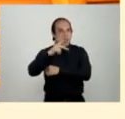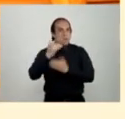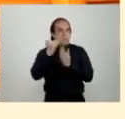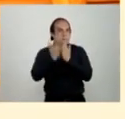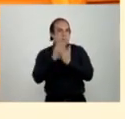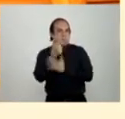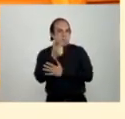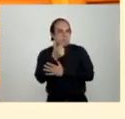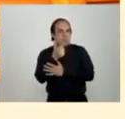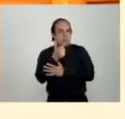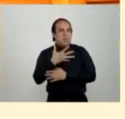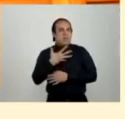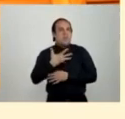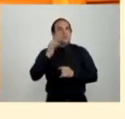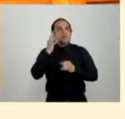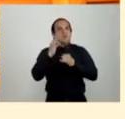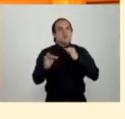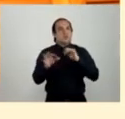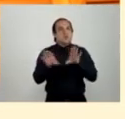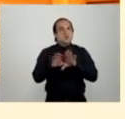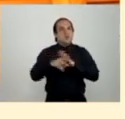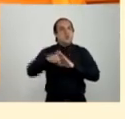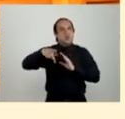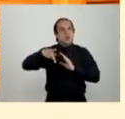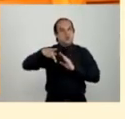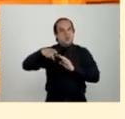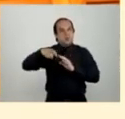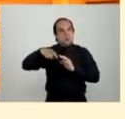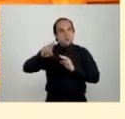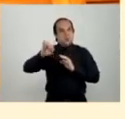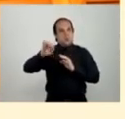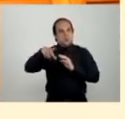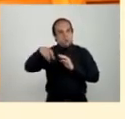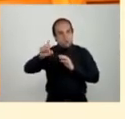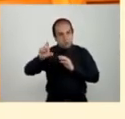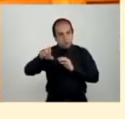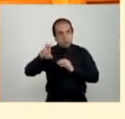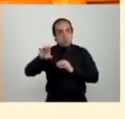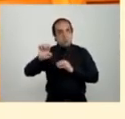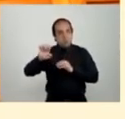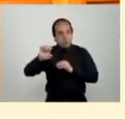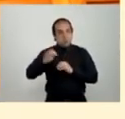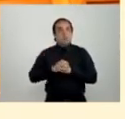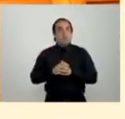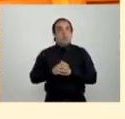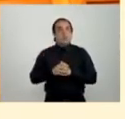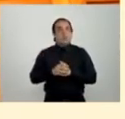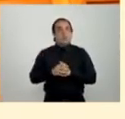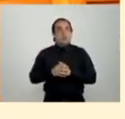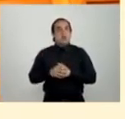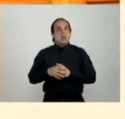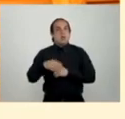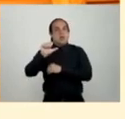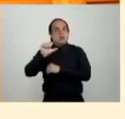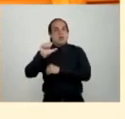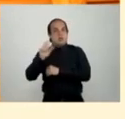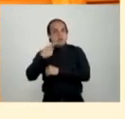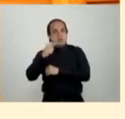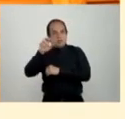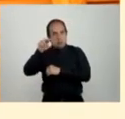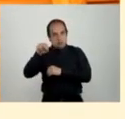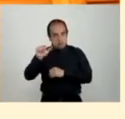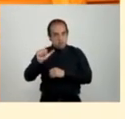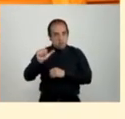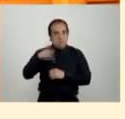los últimos, como Quique Ferrari en Argentina. Pero los paralelos no son latinoamericanos.